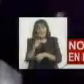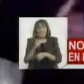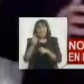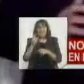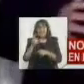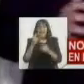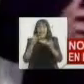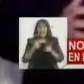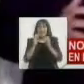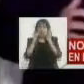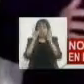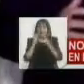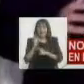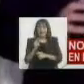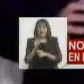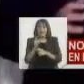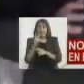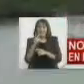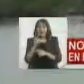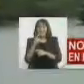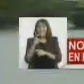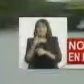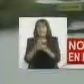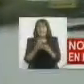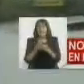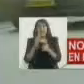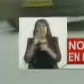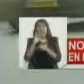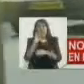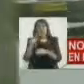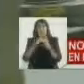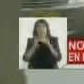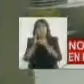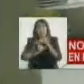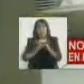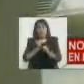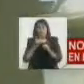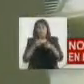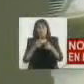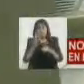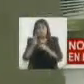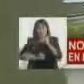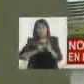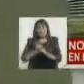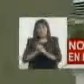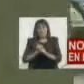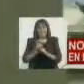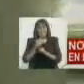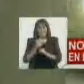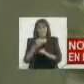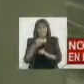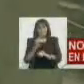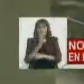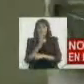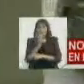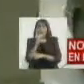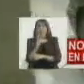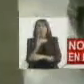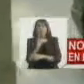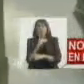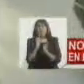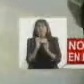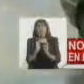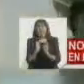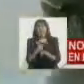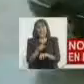necesidad de reaccionar por parte de la comunidad internacional y de los medios internacionales. Don René, usted ha hablado de una